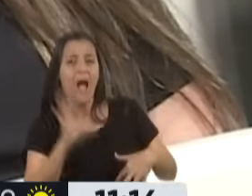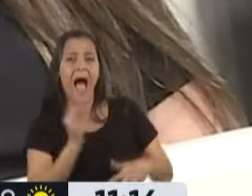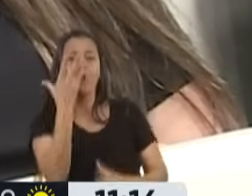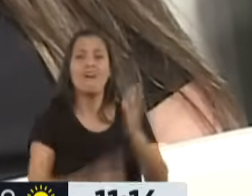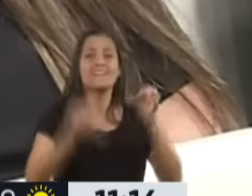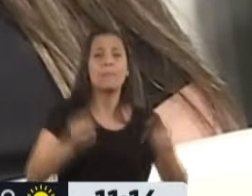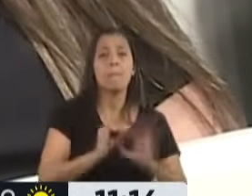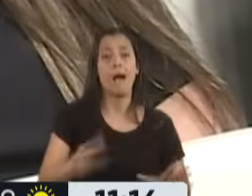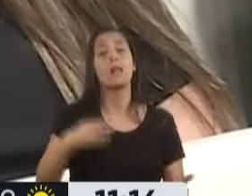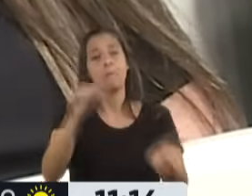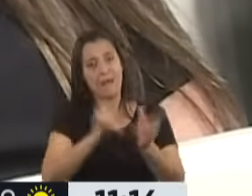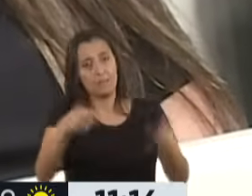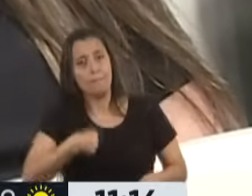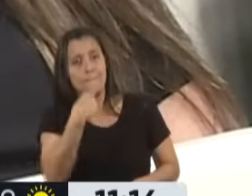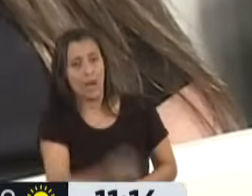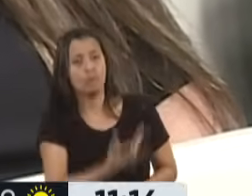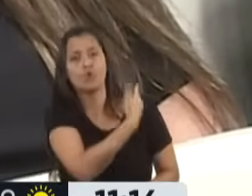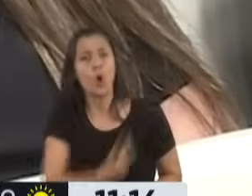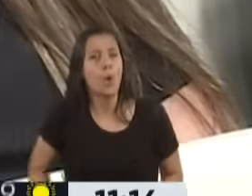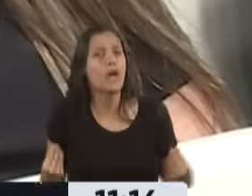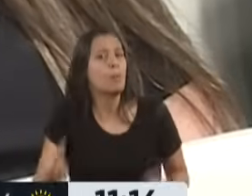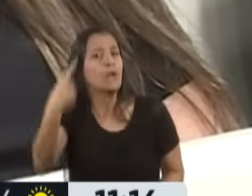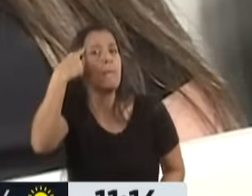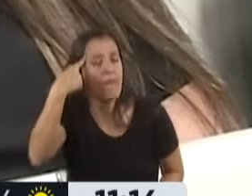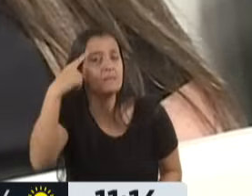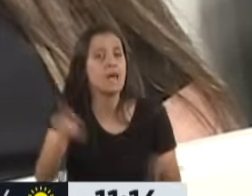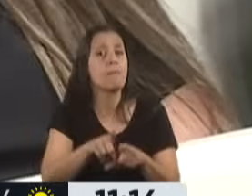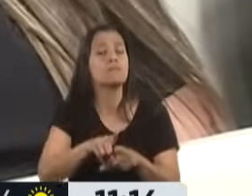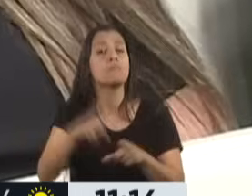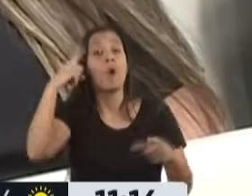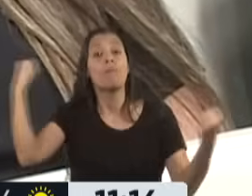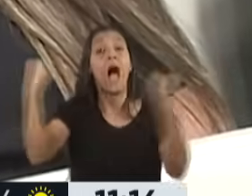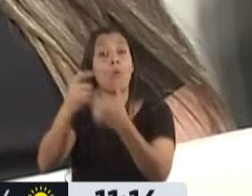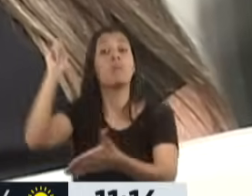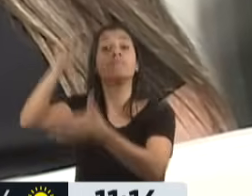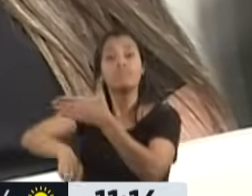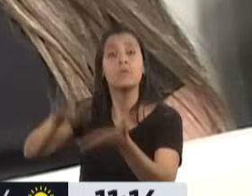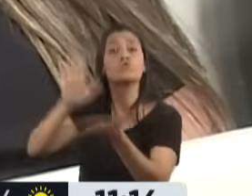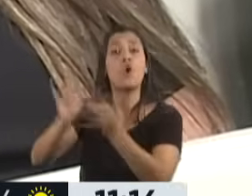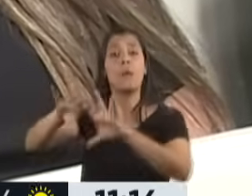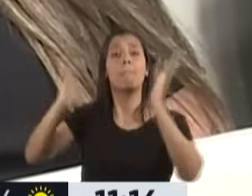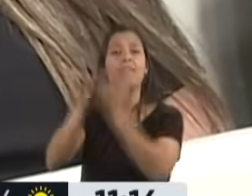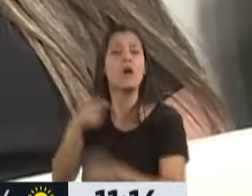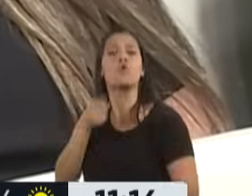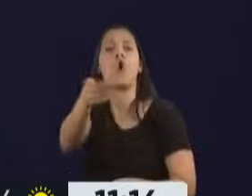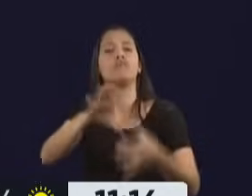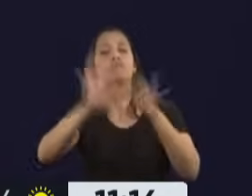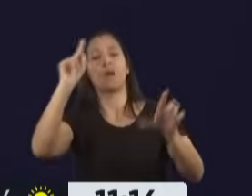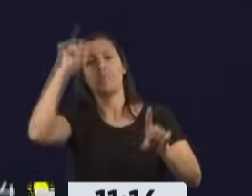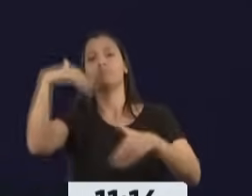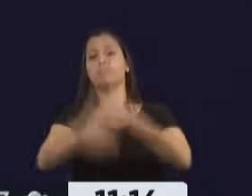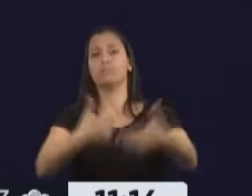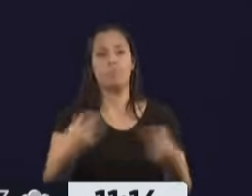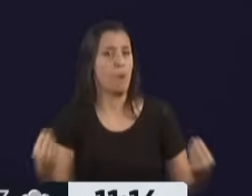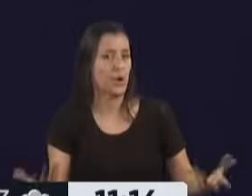que mencionaste, quería saber por qué el gobierno considera que adherir al tratado pandémico atenta contra la soberanía. Muchas gracias.